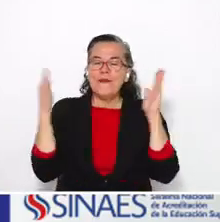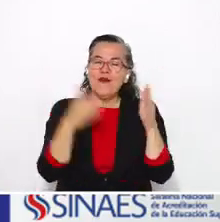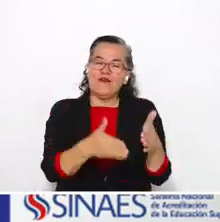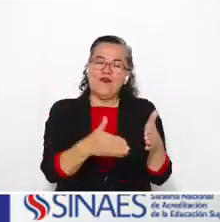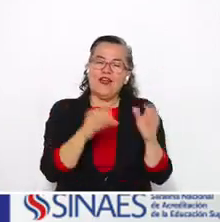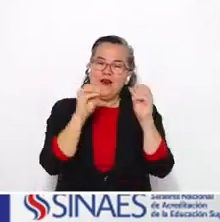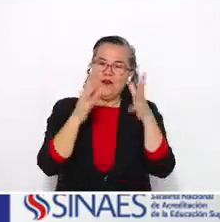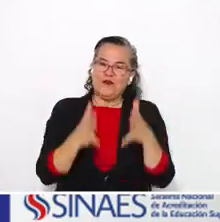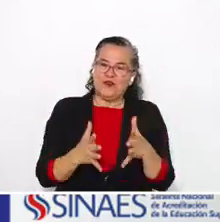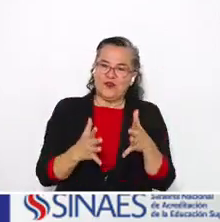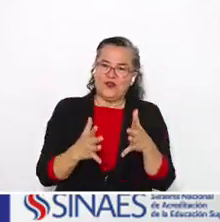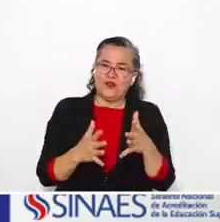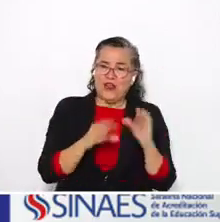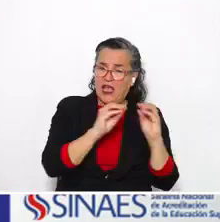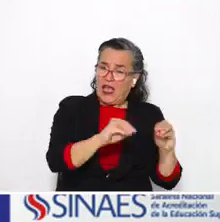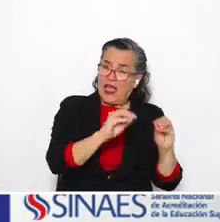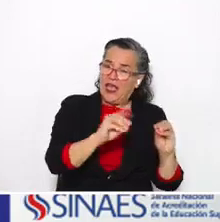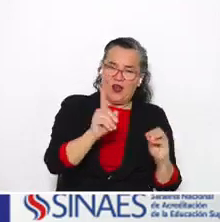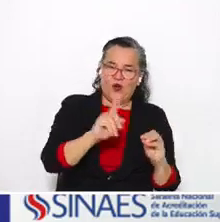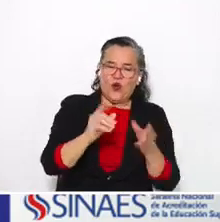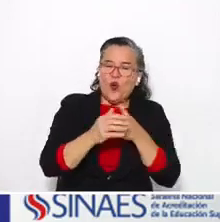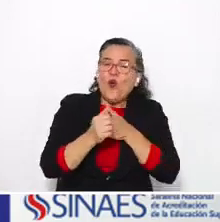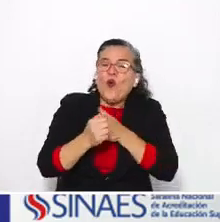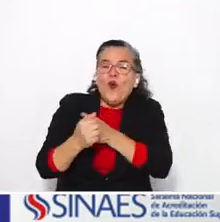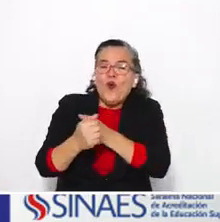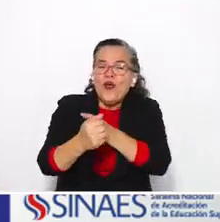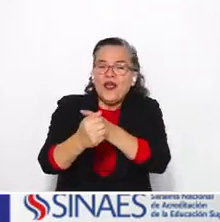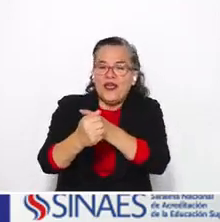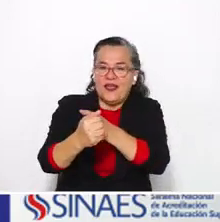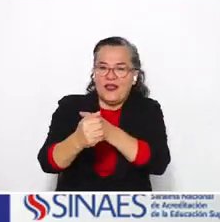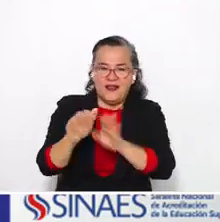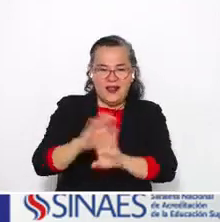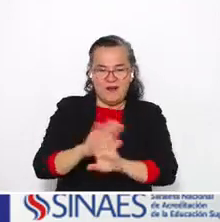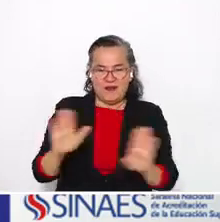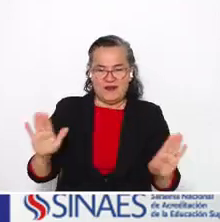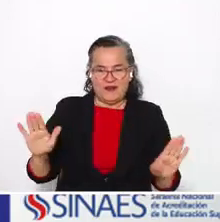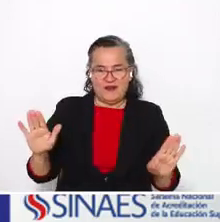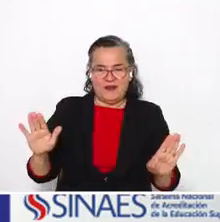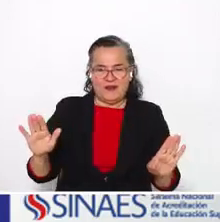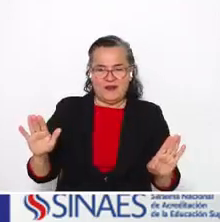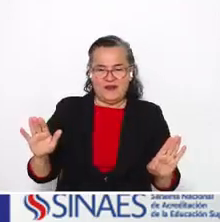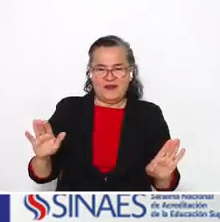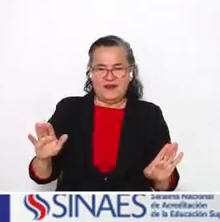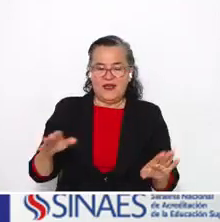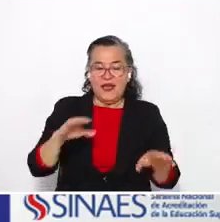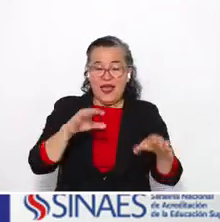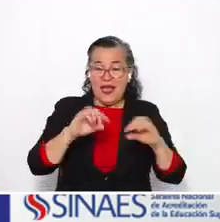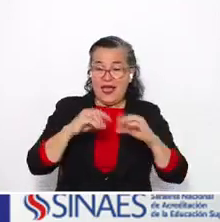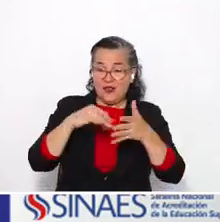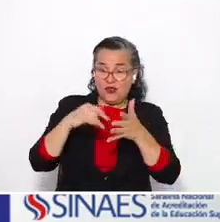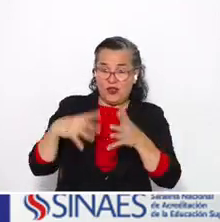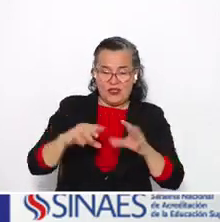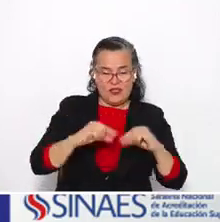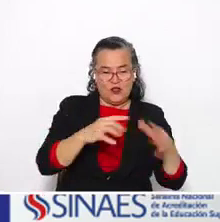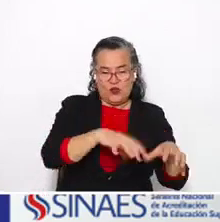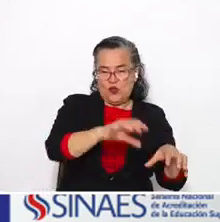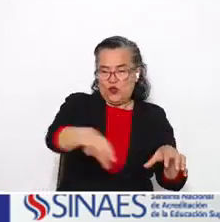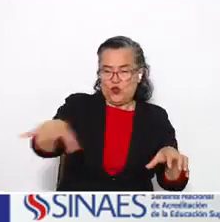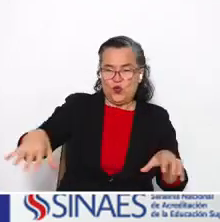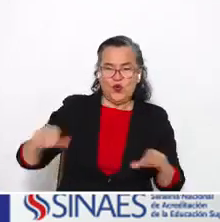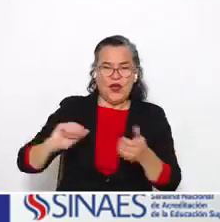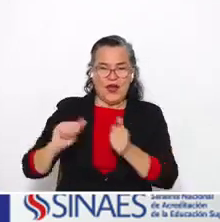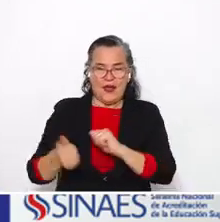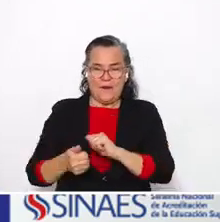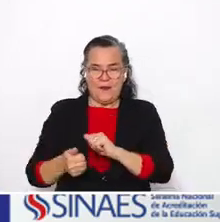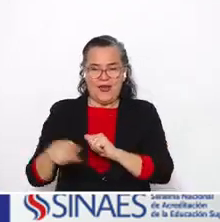del profesor. Yo, por ejemplo, le pregunto, como un ejemplo, si si estamos enseñando la tabla del 8, 8 por 1, 8, 8